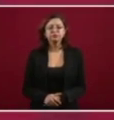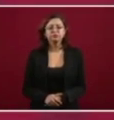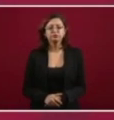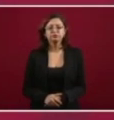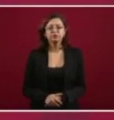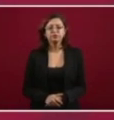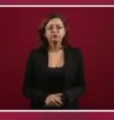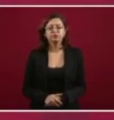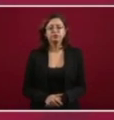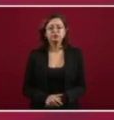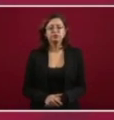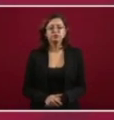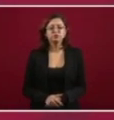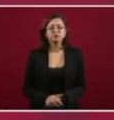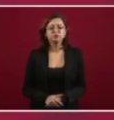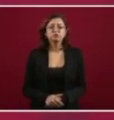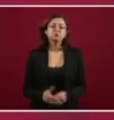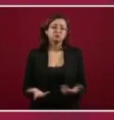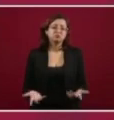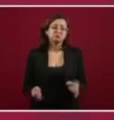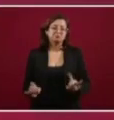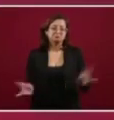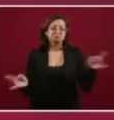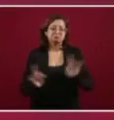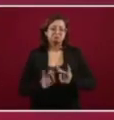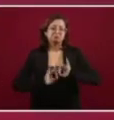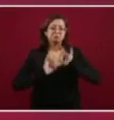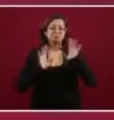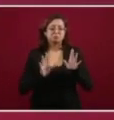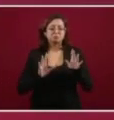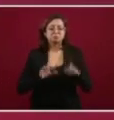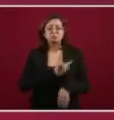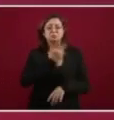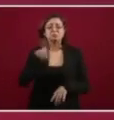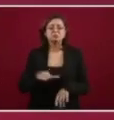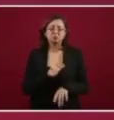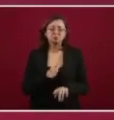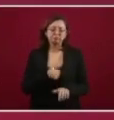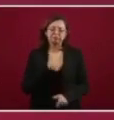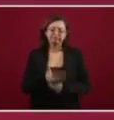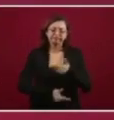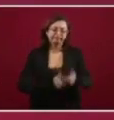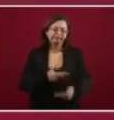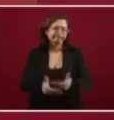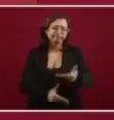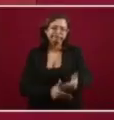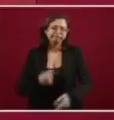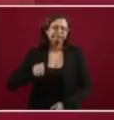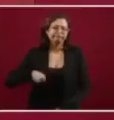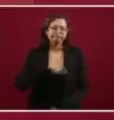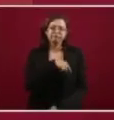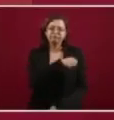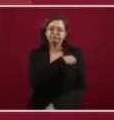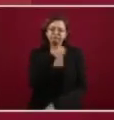a hacer lo que en estos casos corresponde y es nuestra obligación